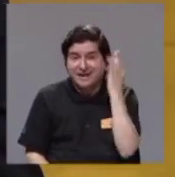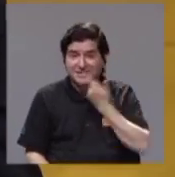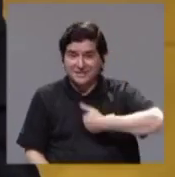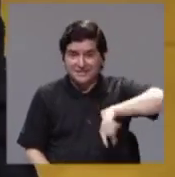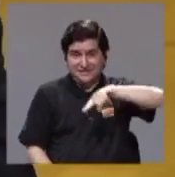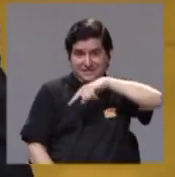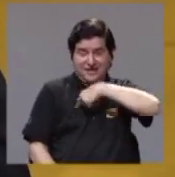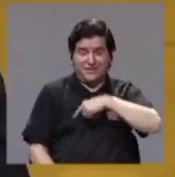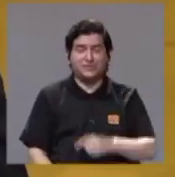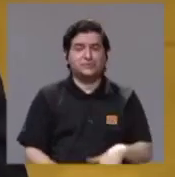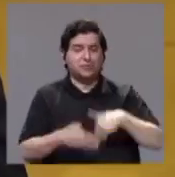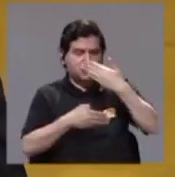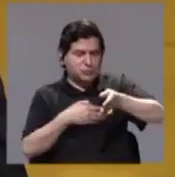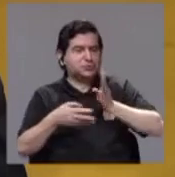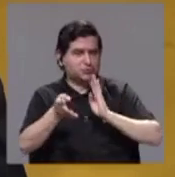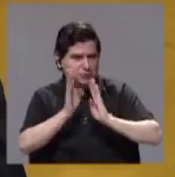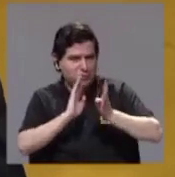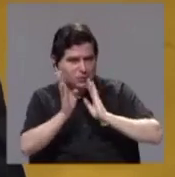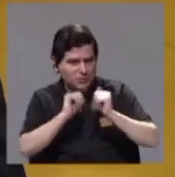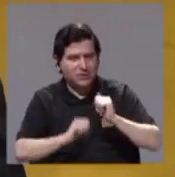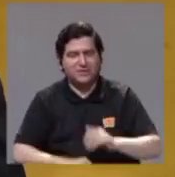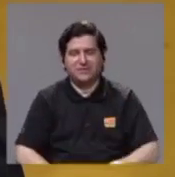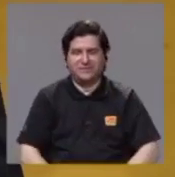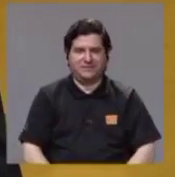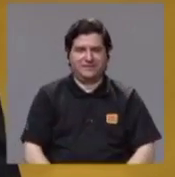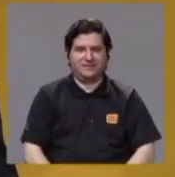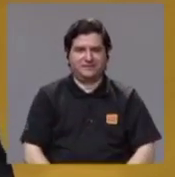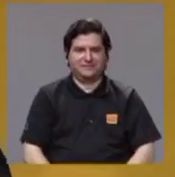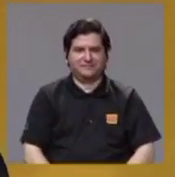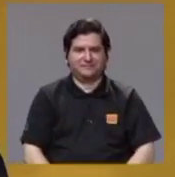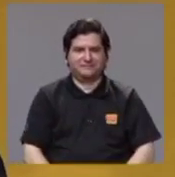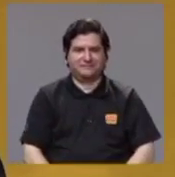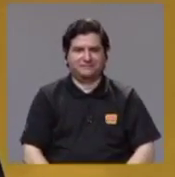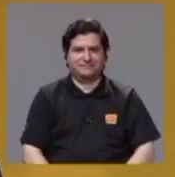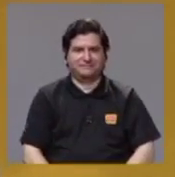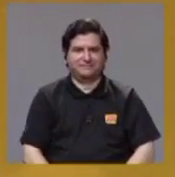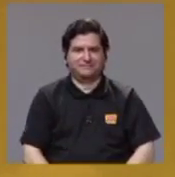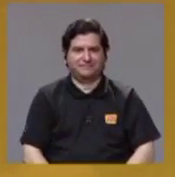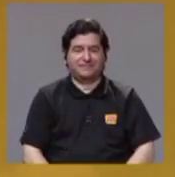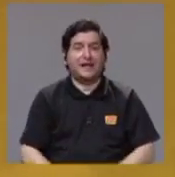ser Cristian, vamos a conversar y